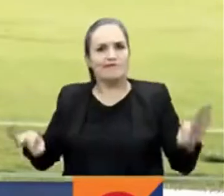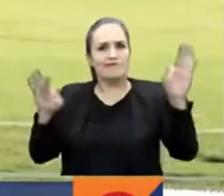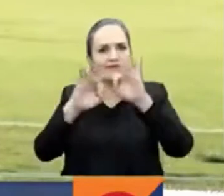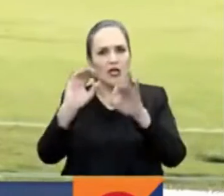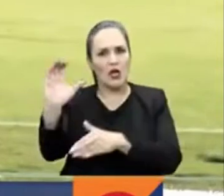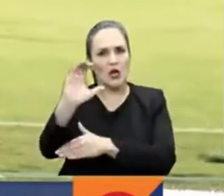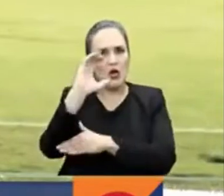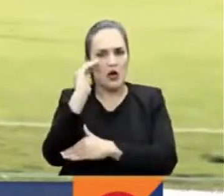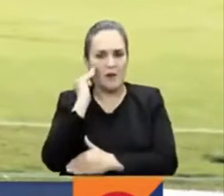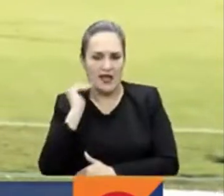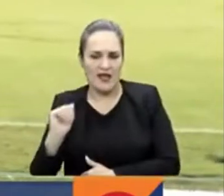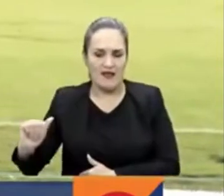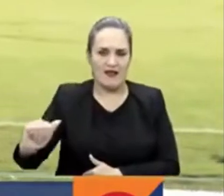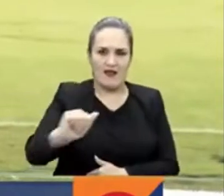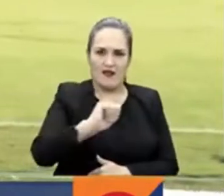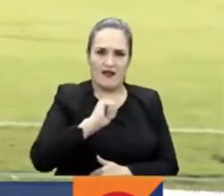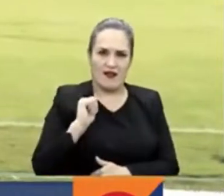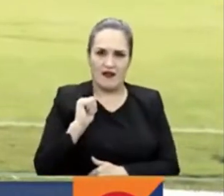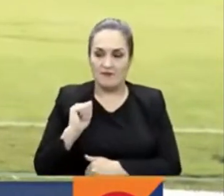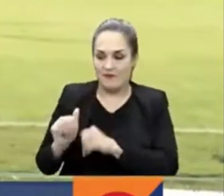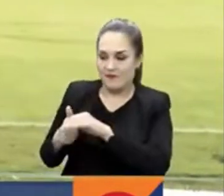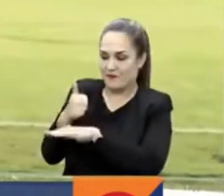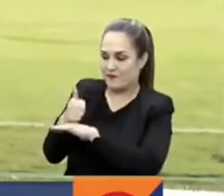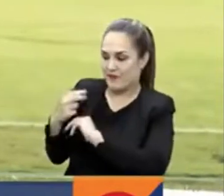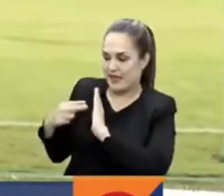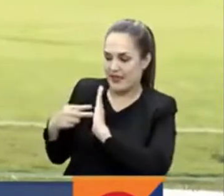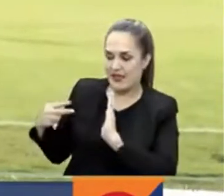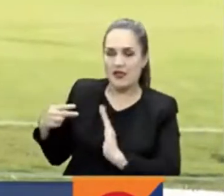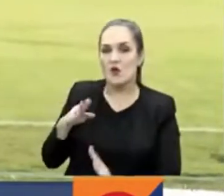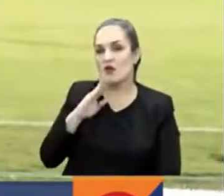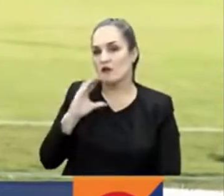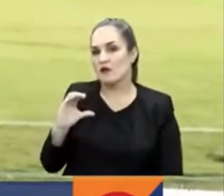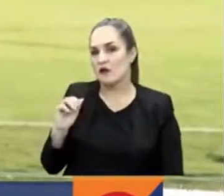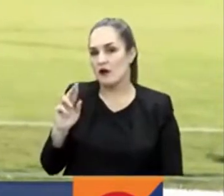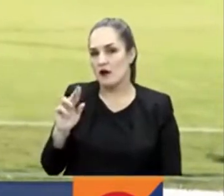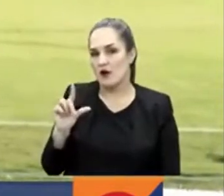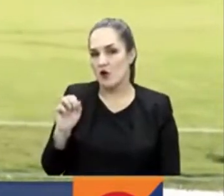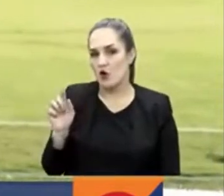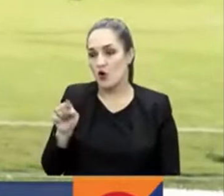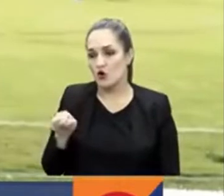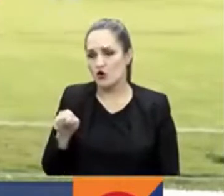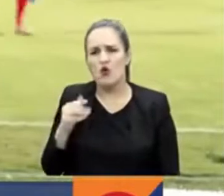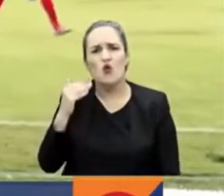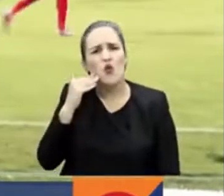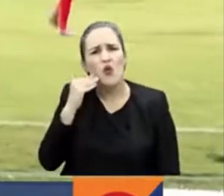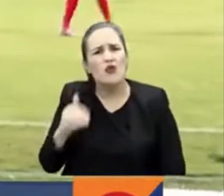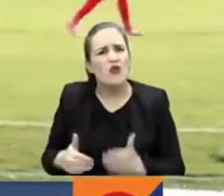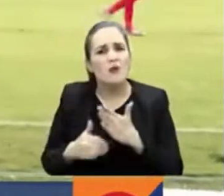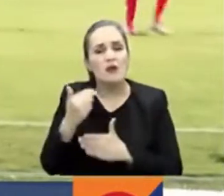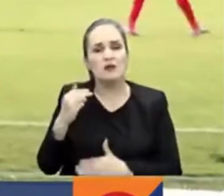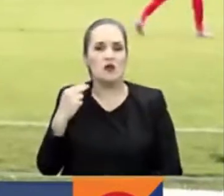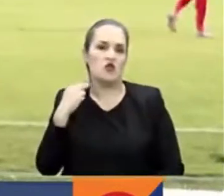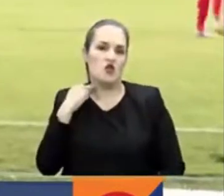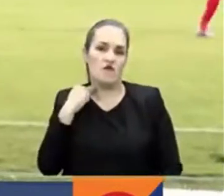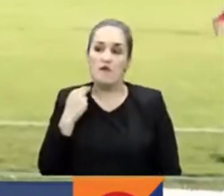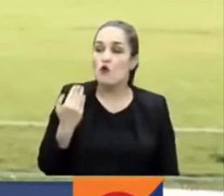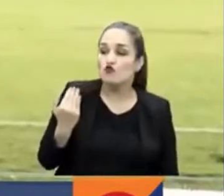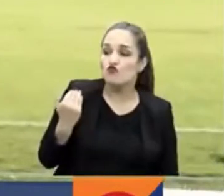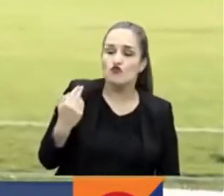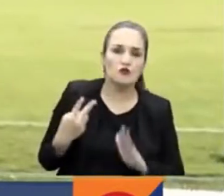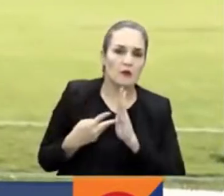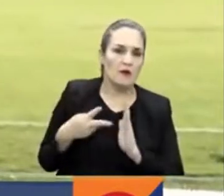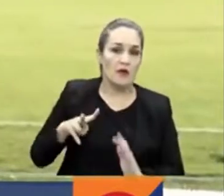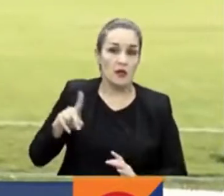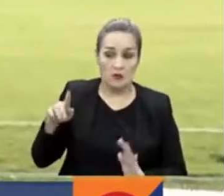Colombia femenina de nuestro país de la mano del técnico Carlos Paniagua, un hombre que llegó en noviembre del 2021 a dirigir estos equipos y quien